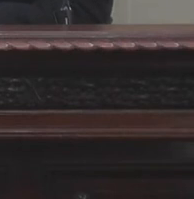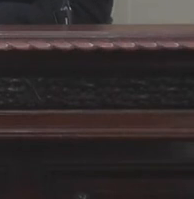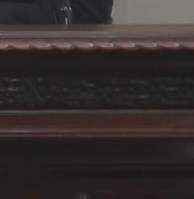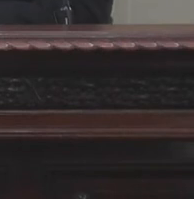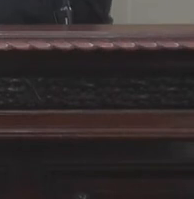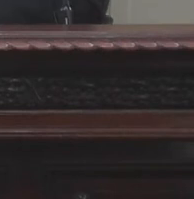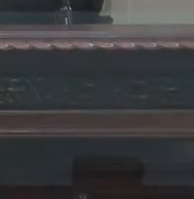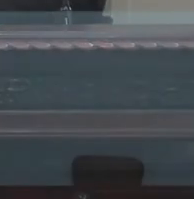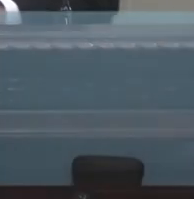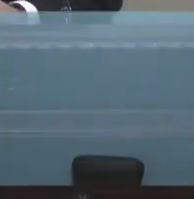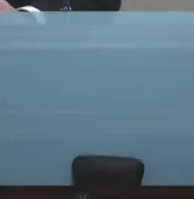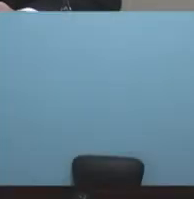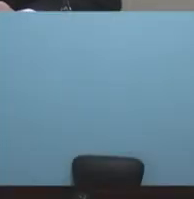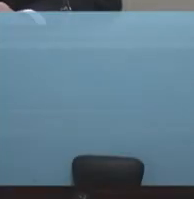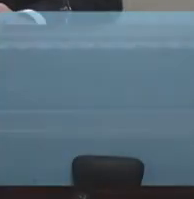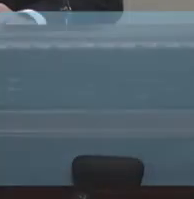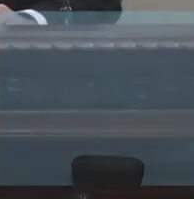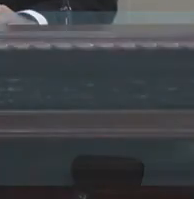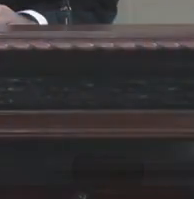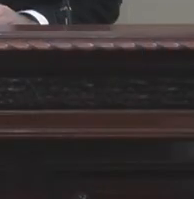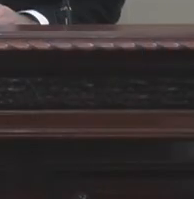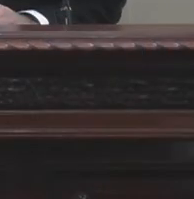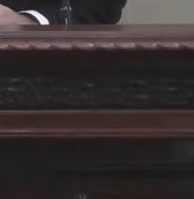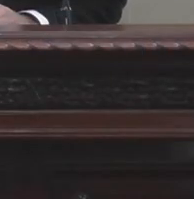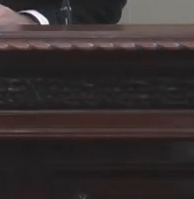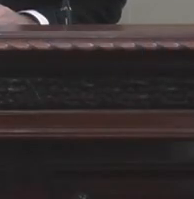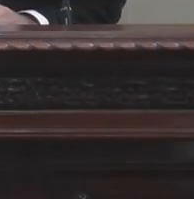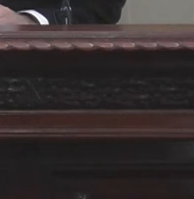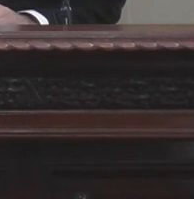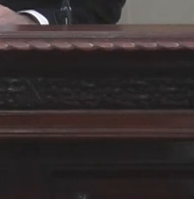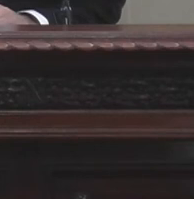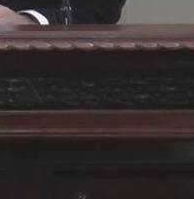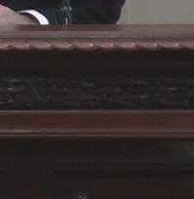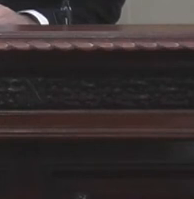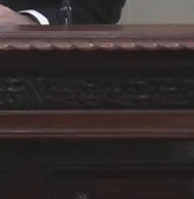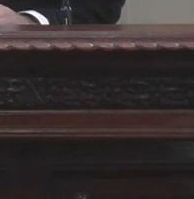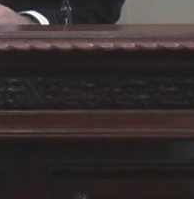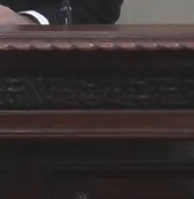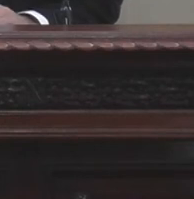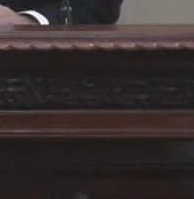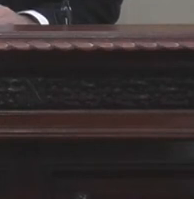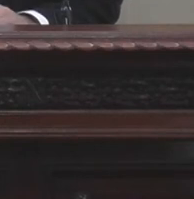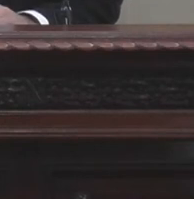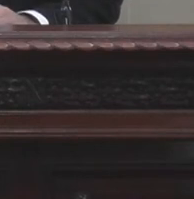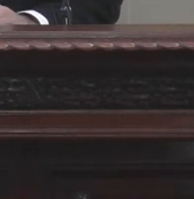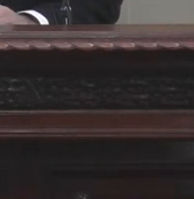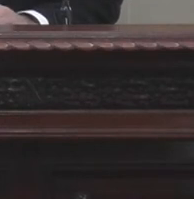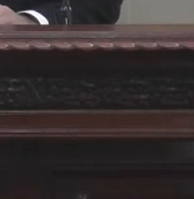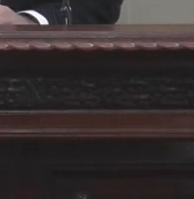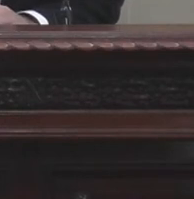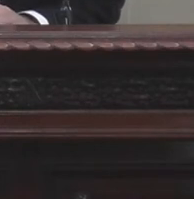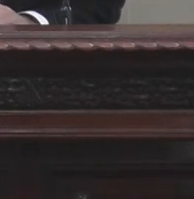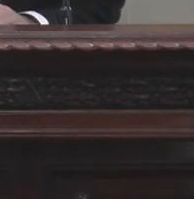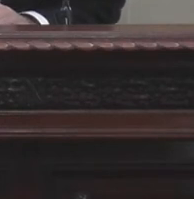tenemos a consideración la emoción de que el proyecto el asunto número 6 vuelva a comisión aprobado